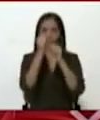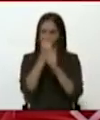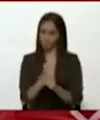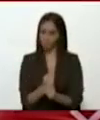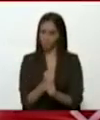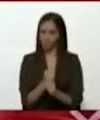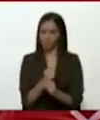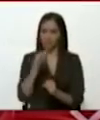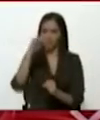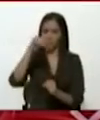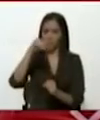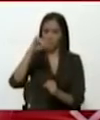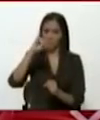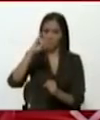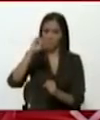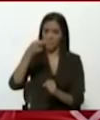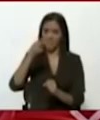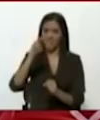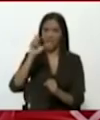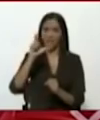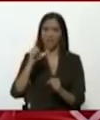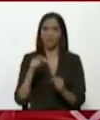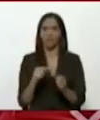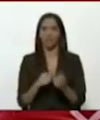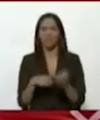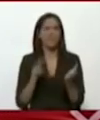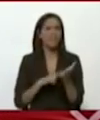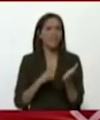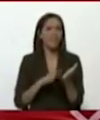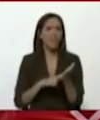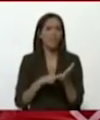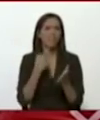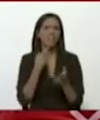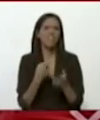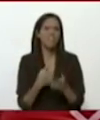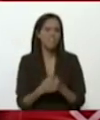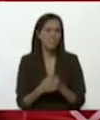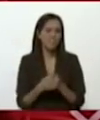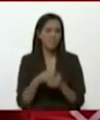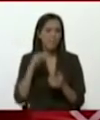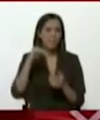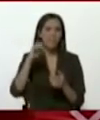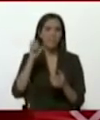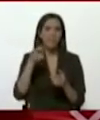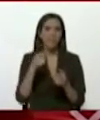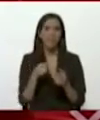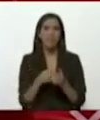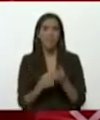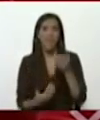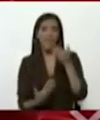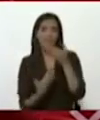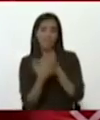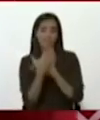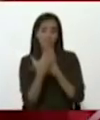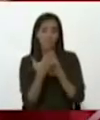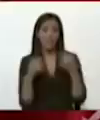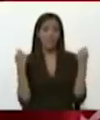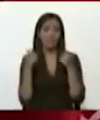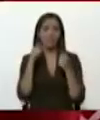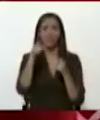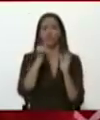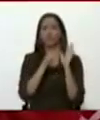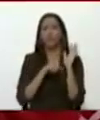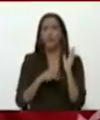Miguel y... Las verdades de Miguel, ¿qué dice? ¿Qué dice las verdades de Miguel? En el impreso y en tu